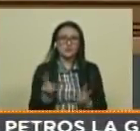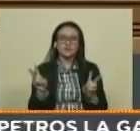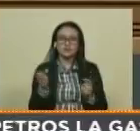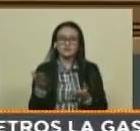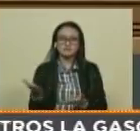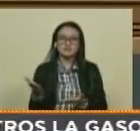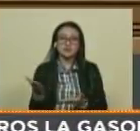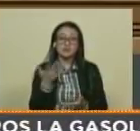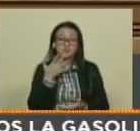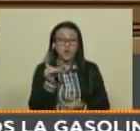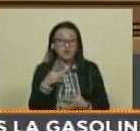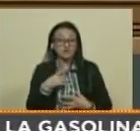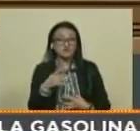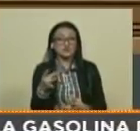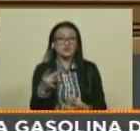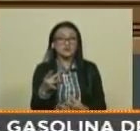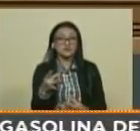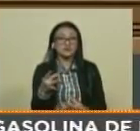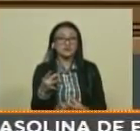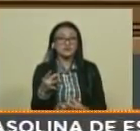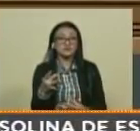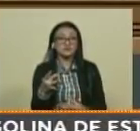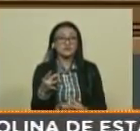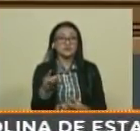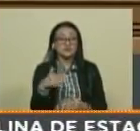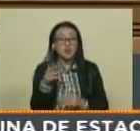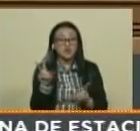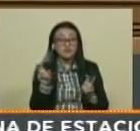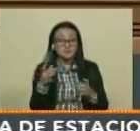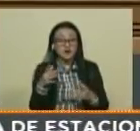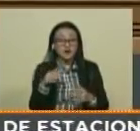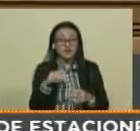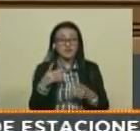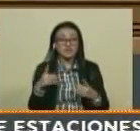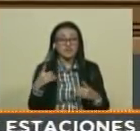de haberlo tenido, después hablan de derechos humanos fuera.